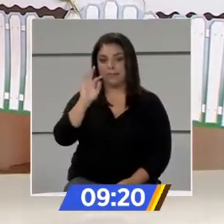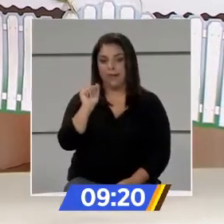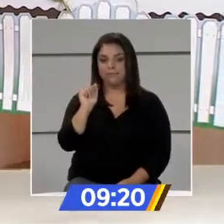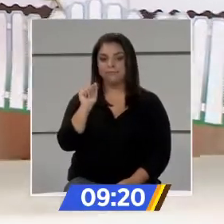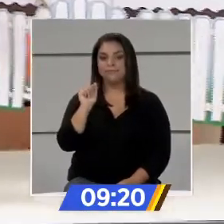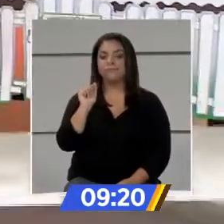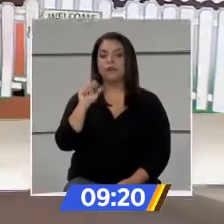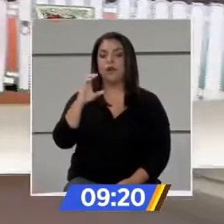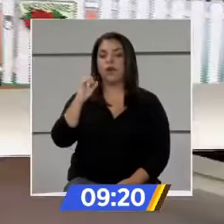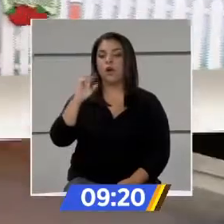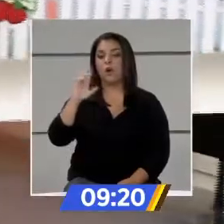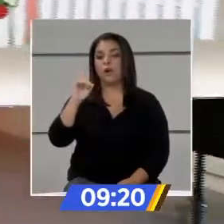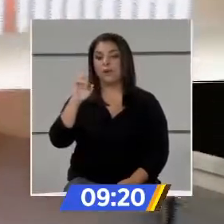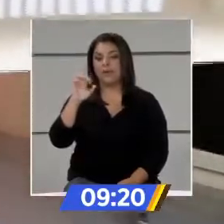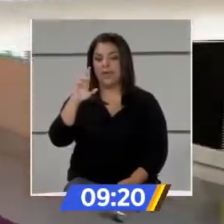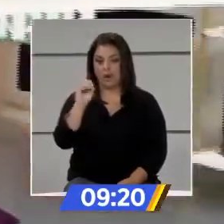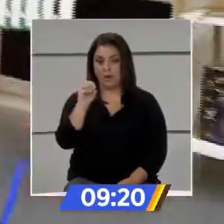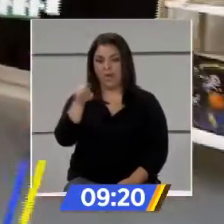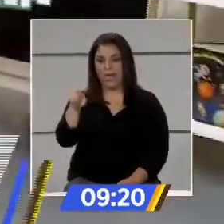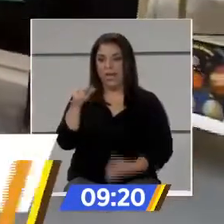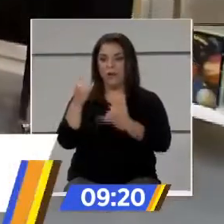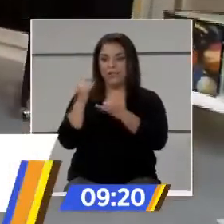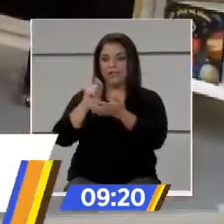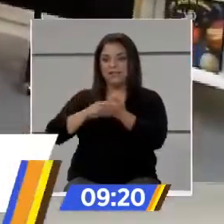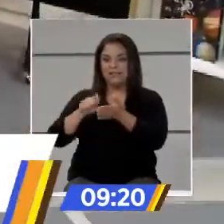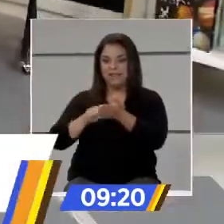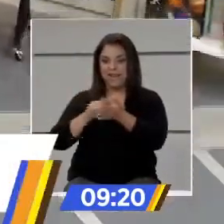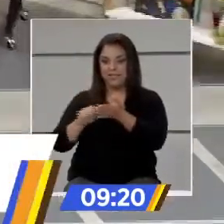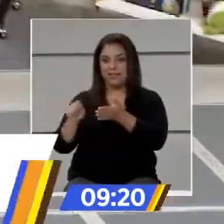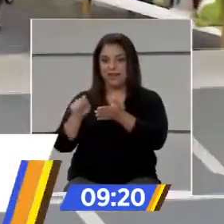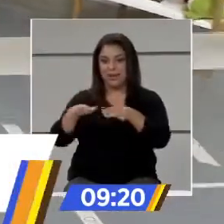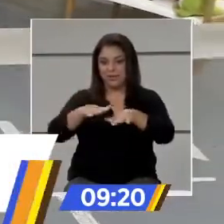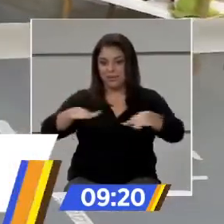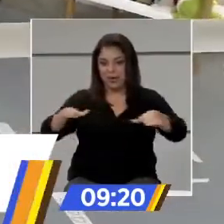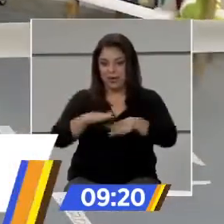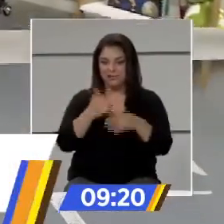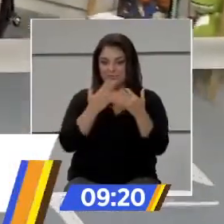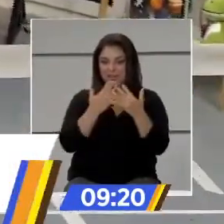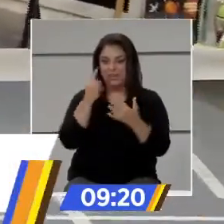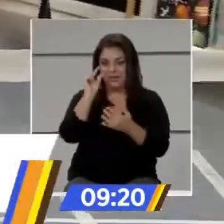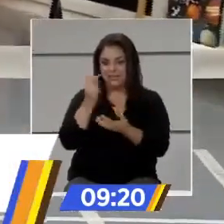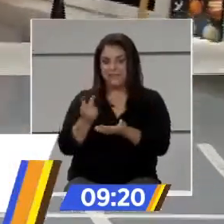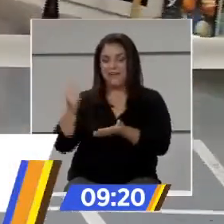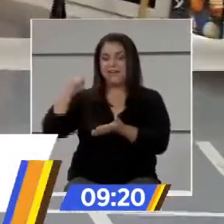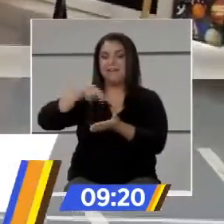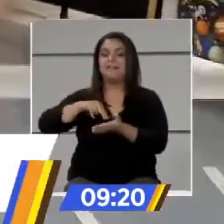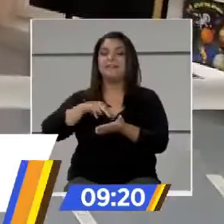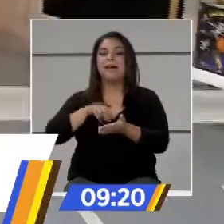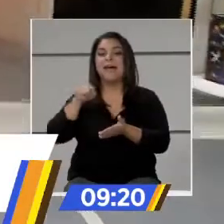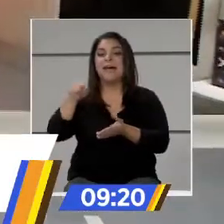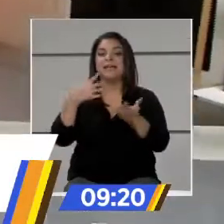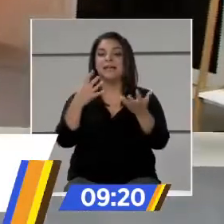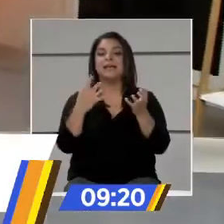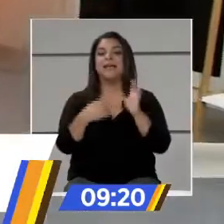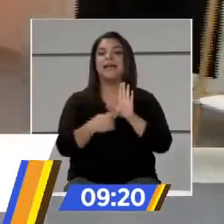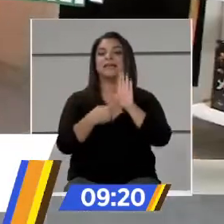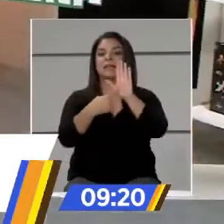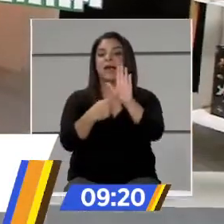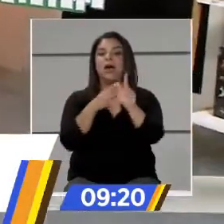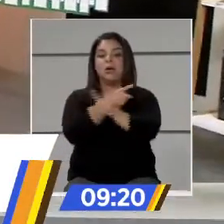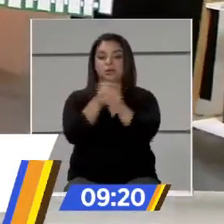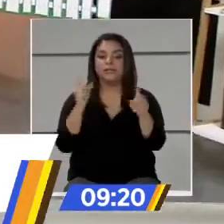porque está escribiendo unas cosas en el suelo. Vean ahí, está poniendo algo que nos va a enseñar a hacer para que ustedes en la casa también lo puedan